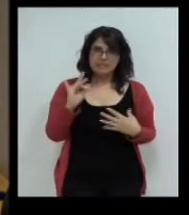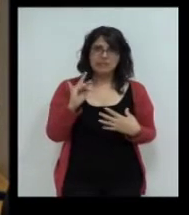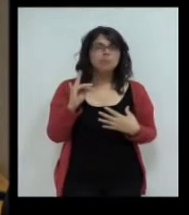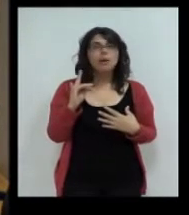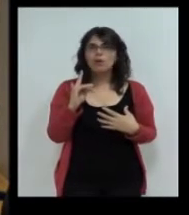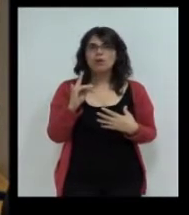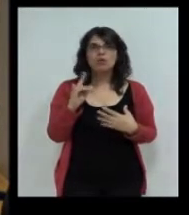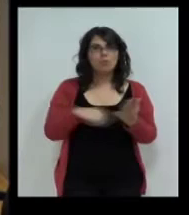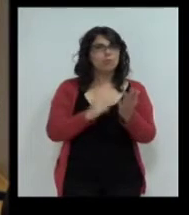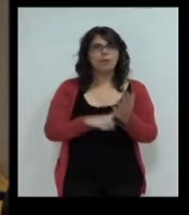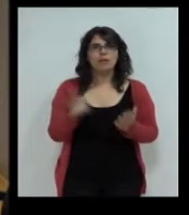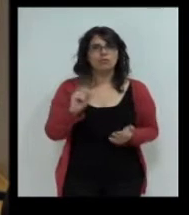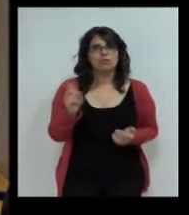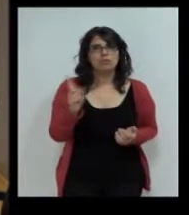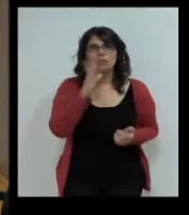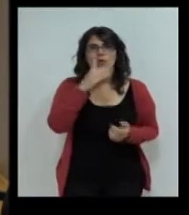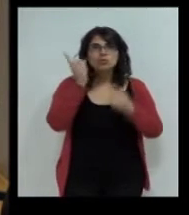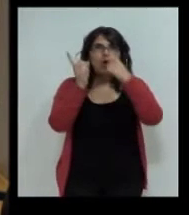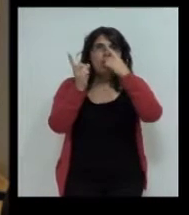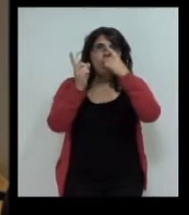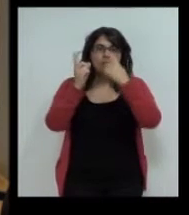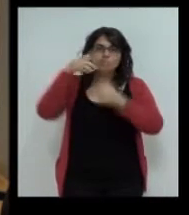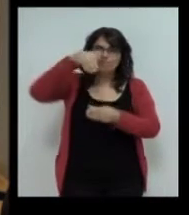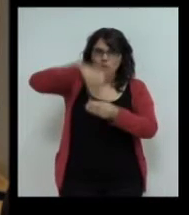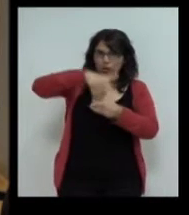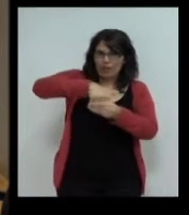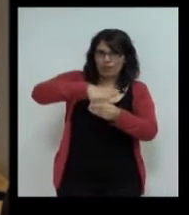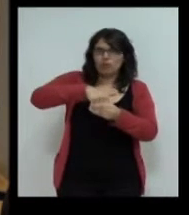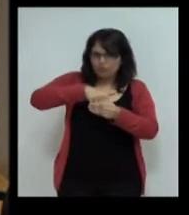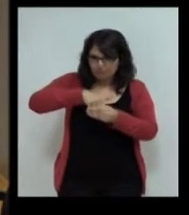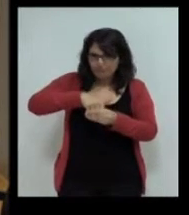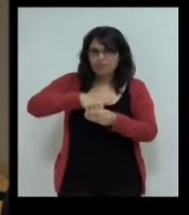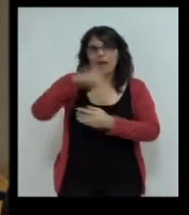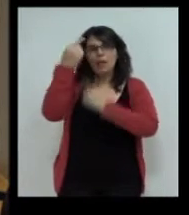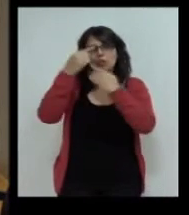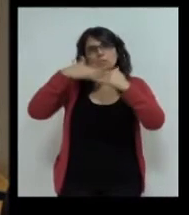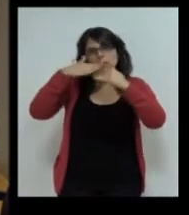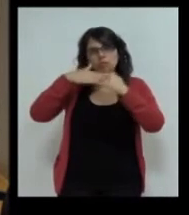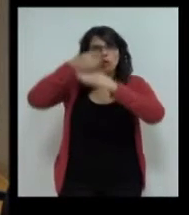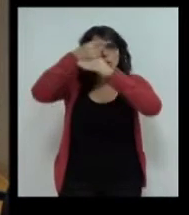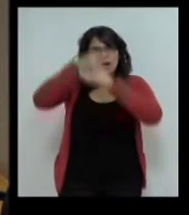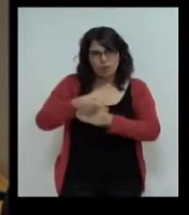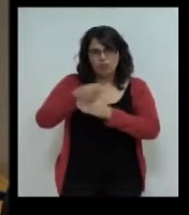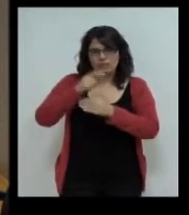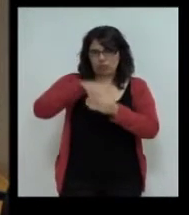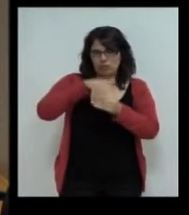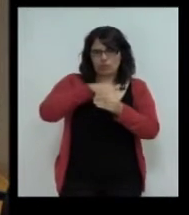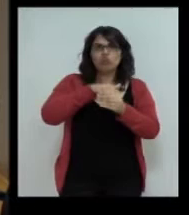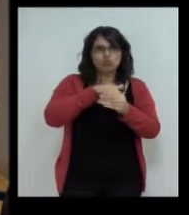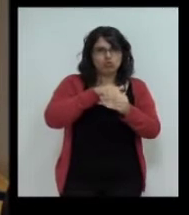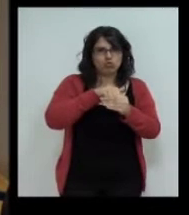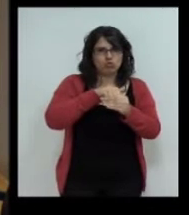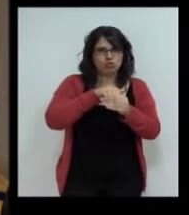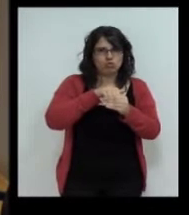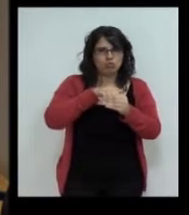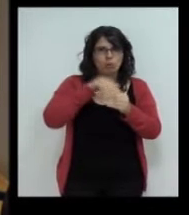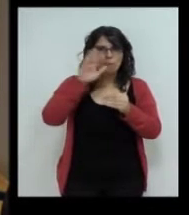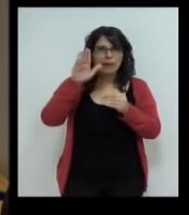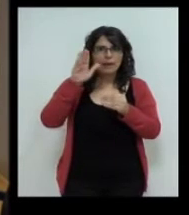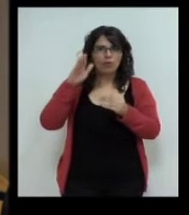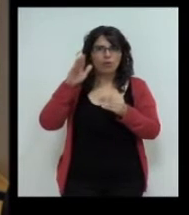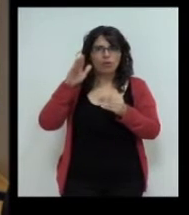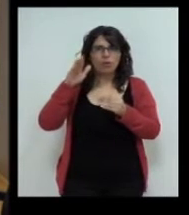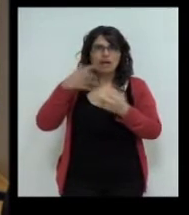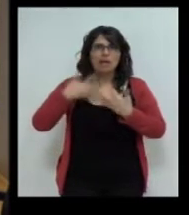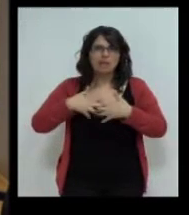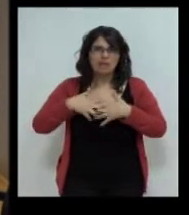habéis dicho, regula contenidos y establece unas determinadas obligaciones respecto a contenidos, pero se olvida de audionavegadores,